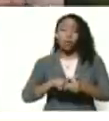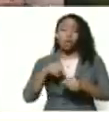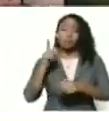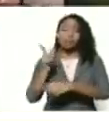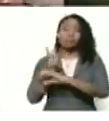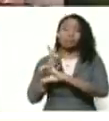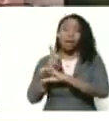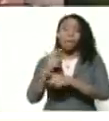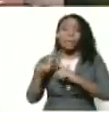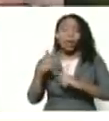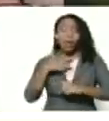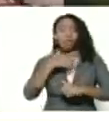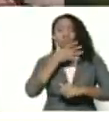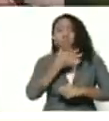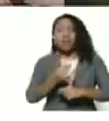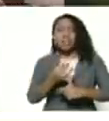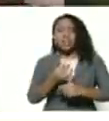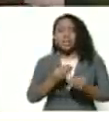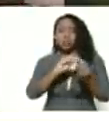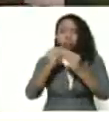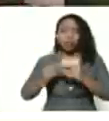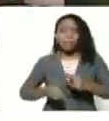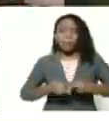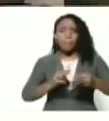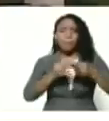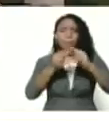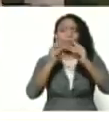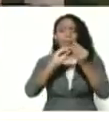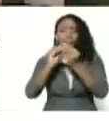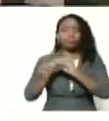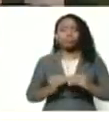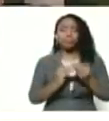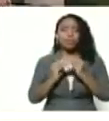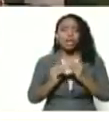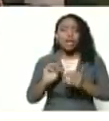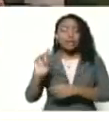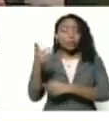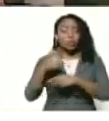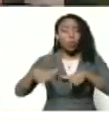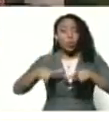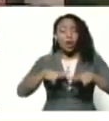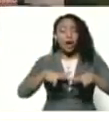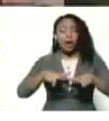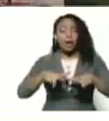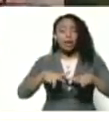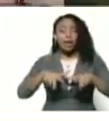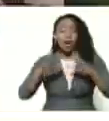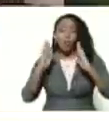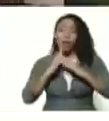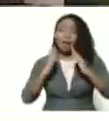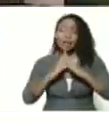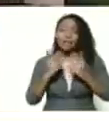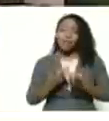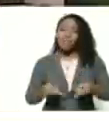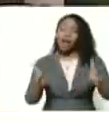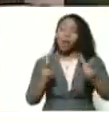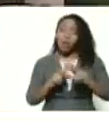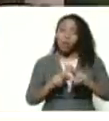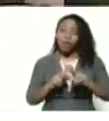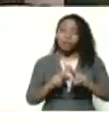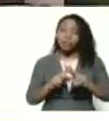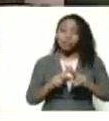pero en fase de reconstrucción. En segundo lugar, es un hogar en valores. En valores